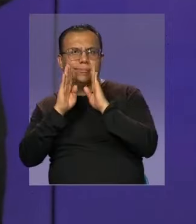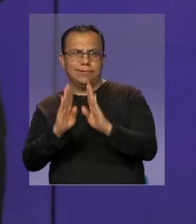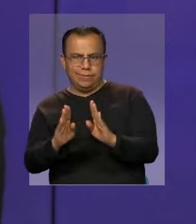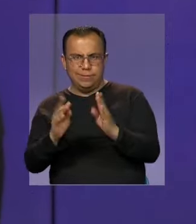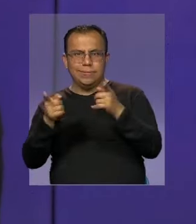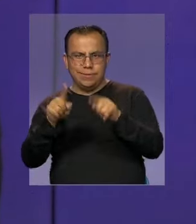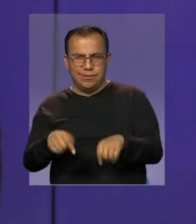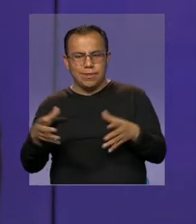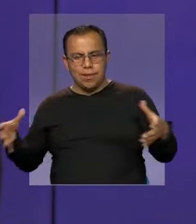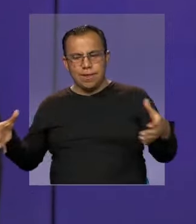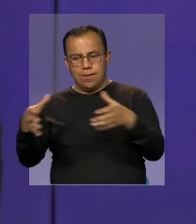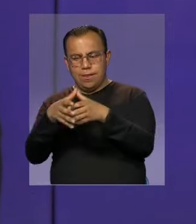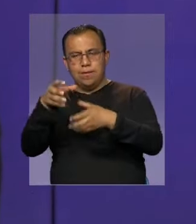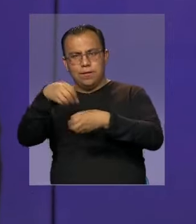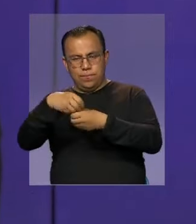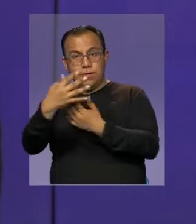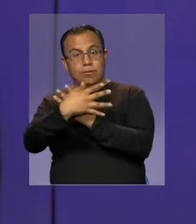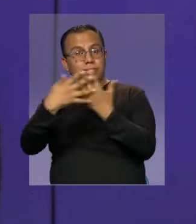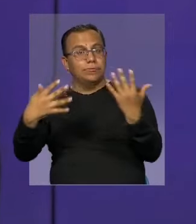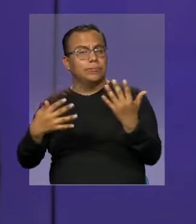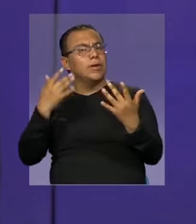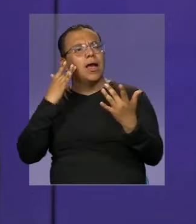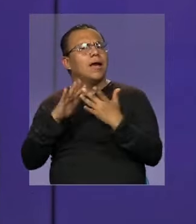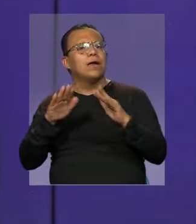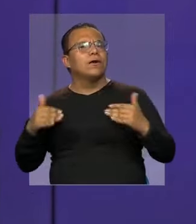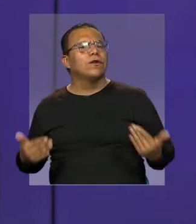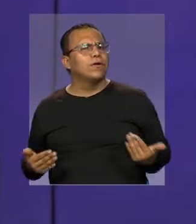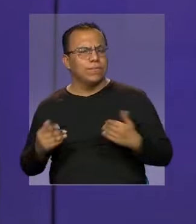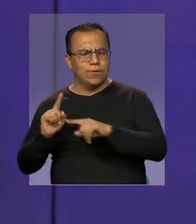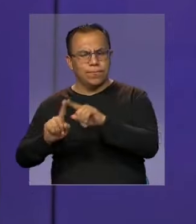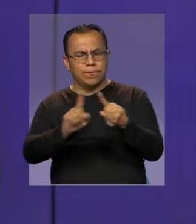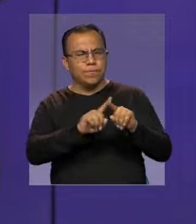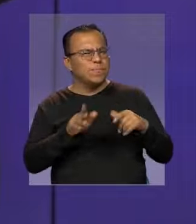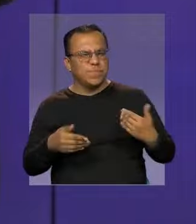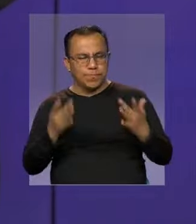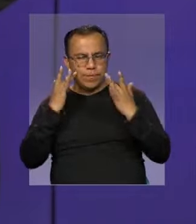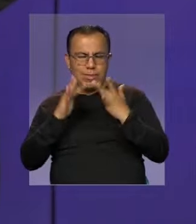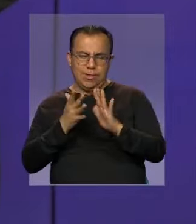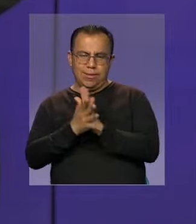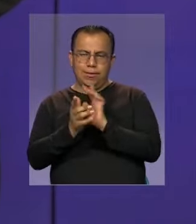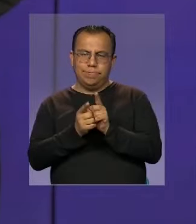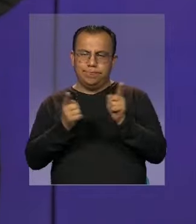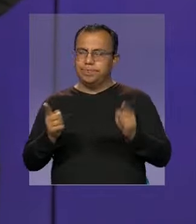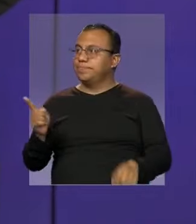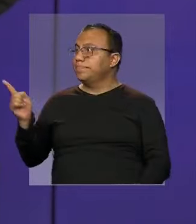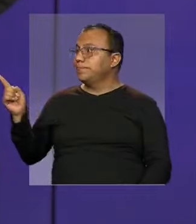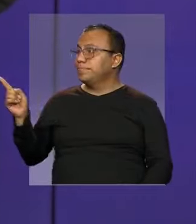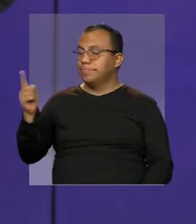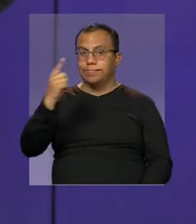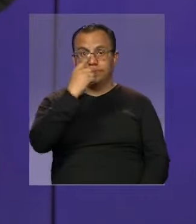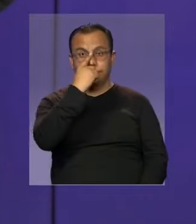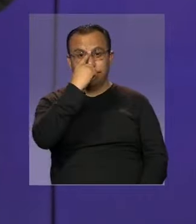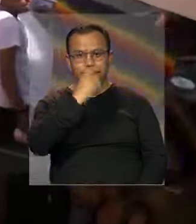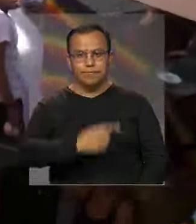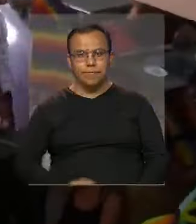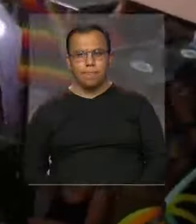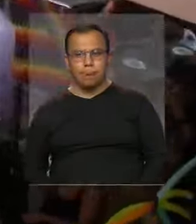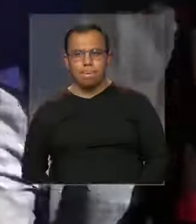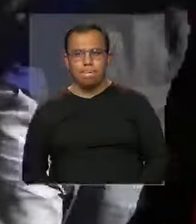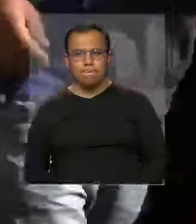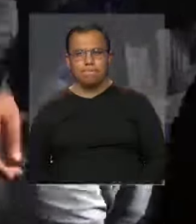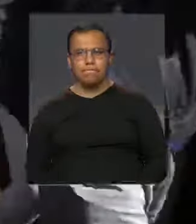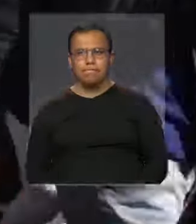personas pertenecientes a estos sectores. ¿Qué atención diferencial les brindan? En el siguiente informe les contamos.